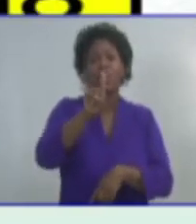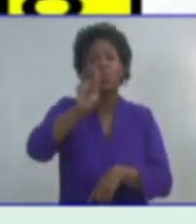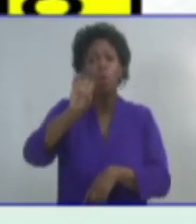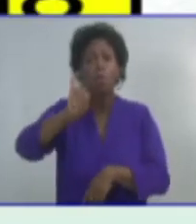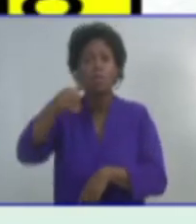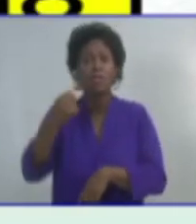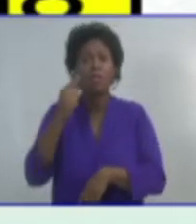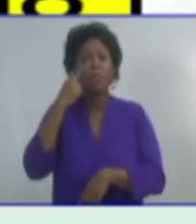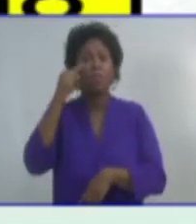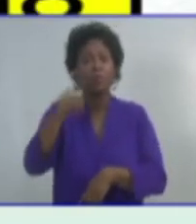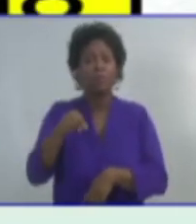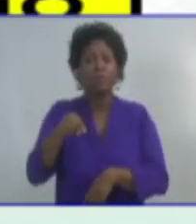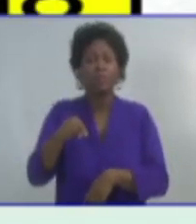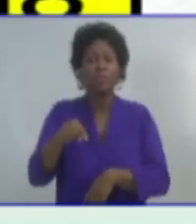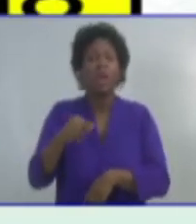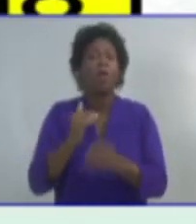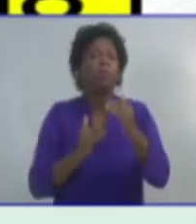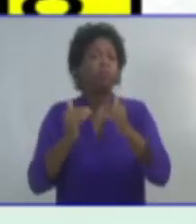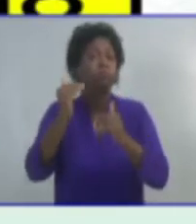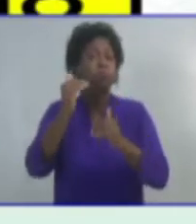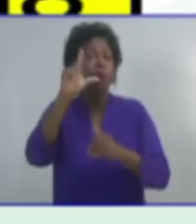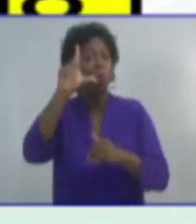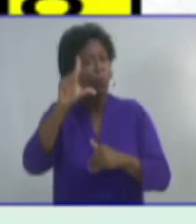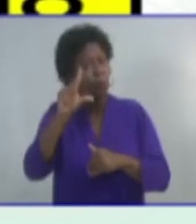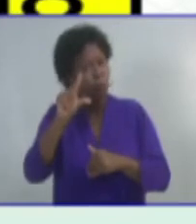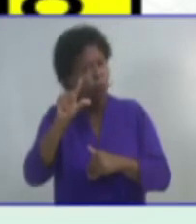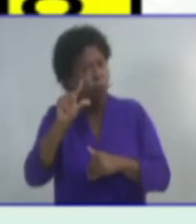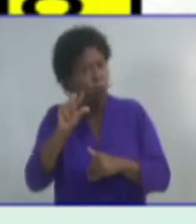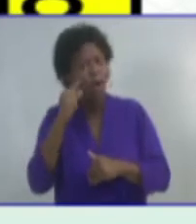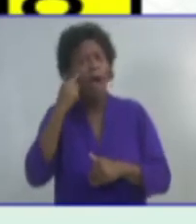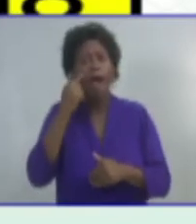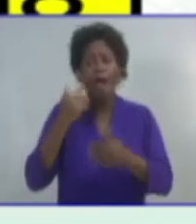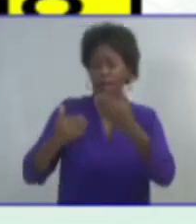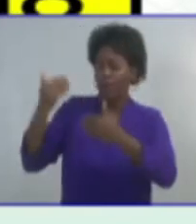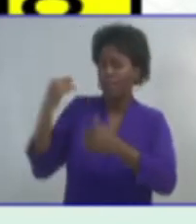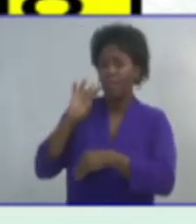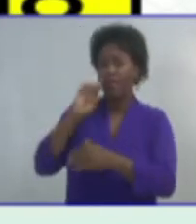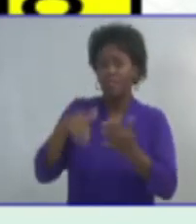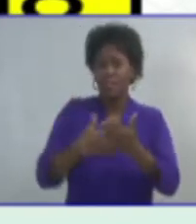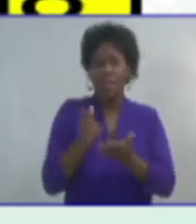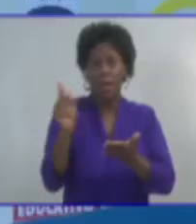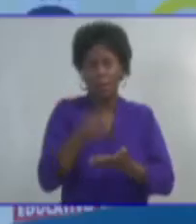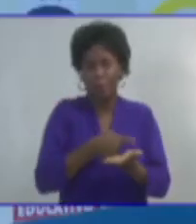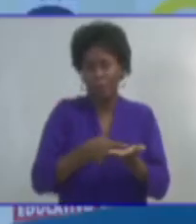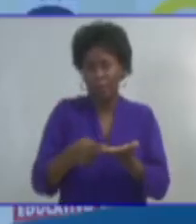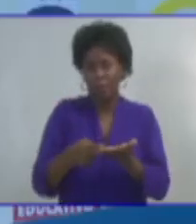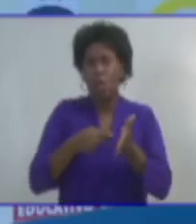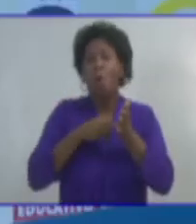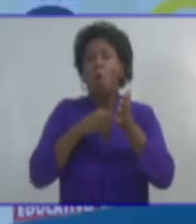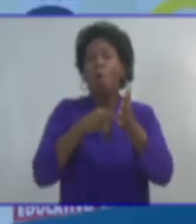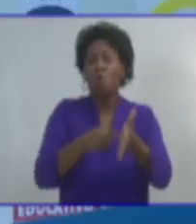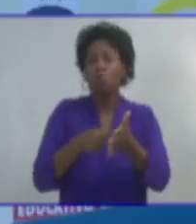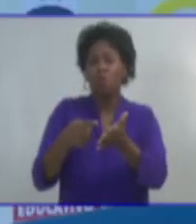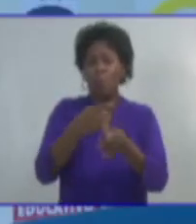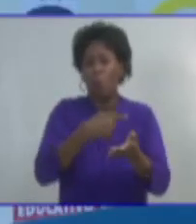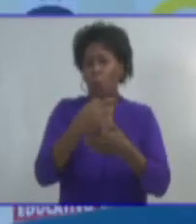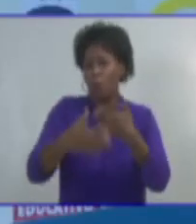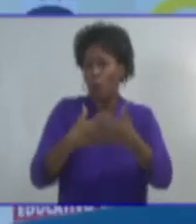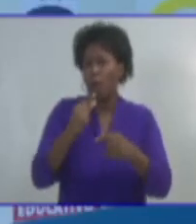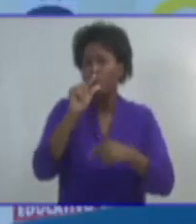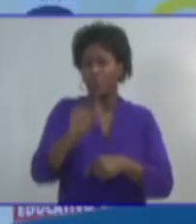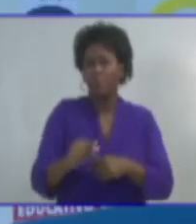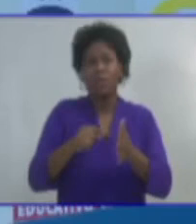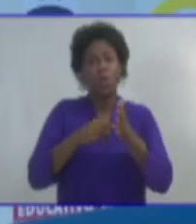506.5, una tasa que desciende en comparación con los 15 días anteriores. Exhortar a toda la población